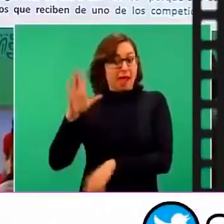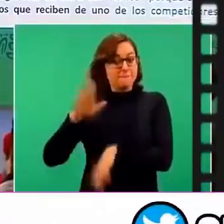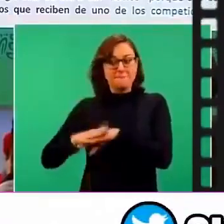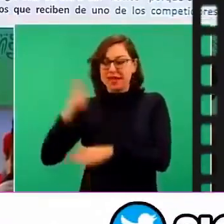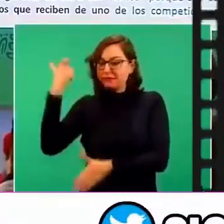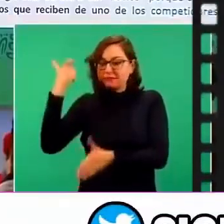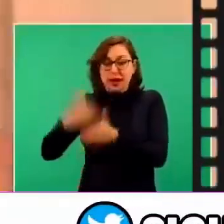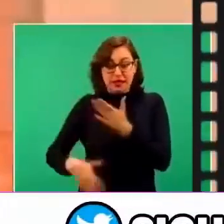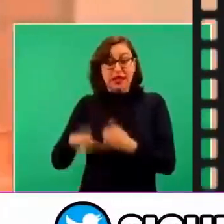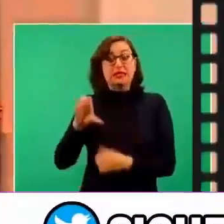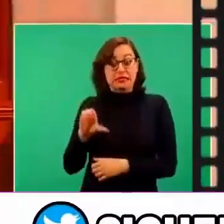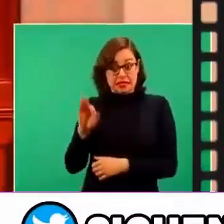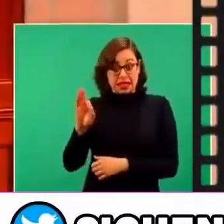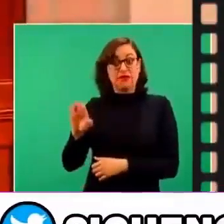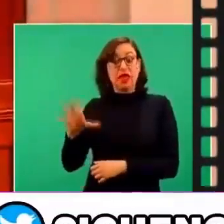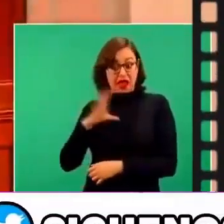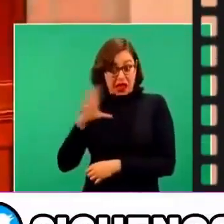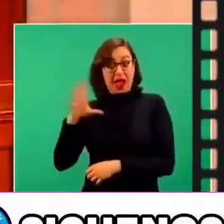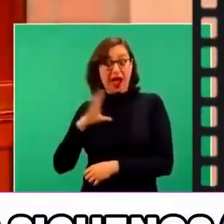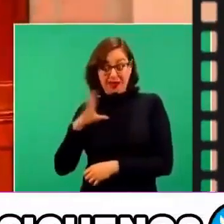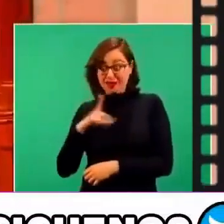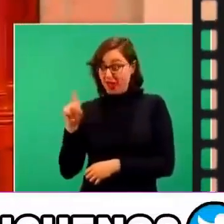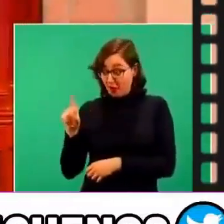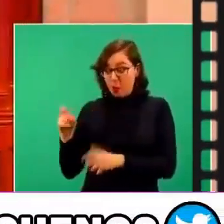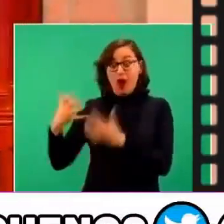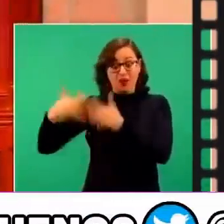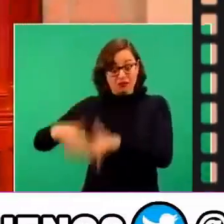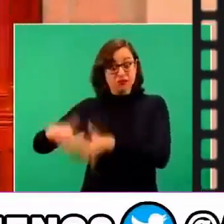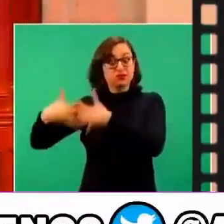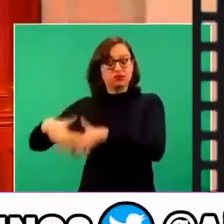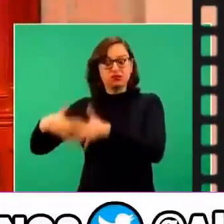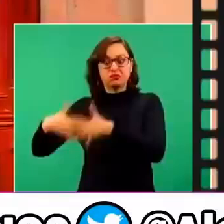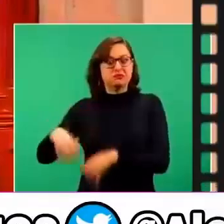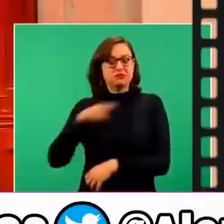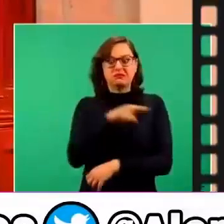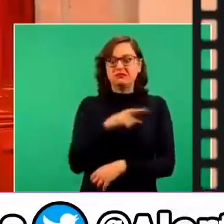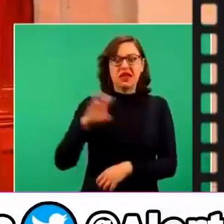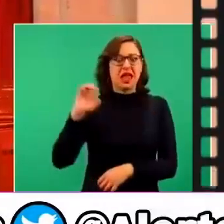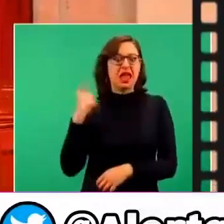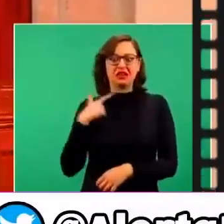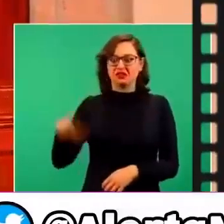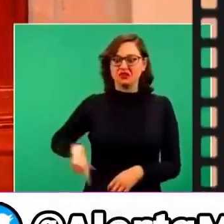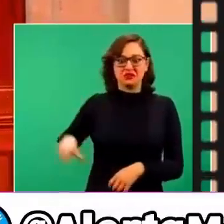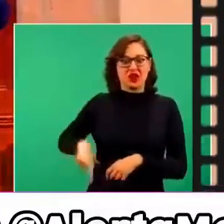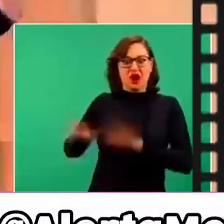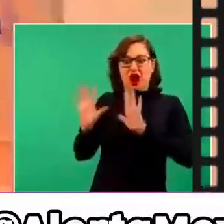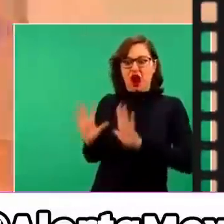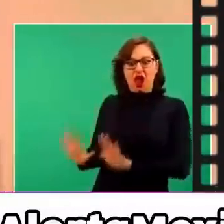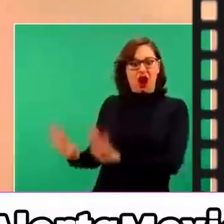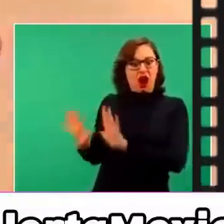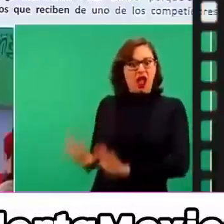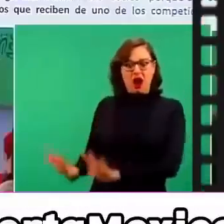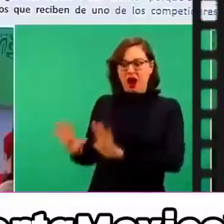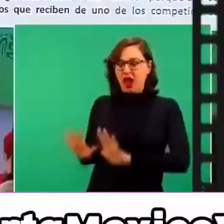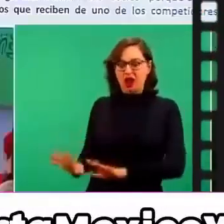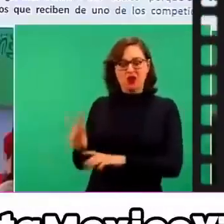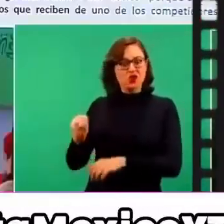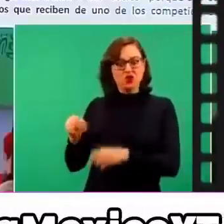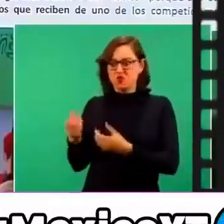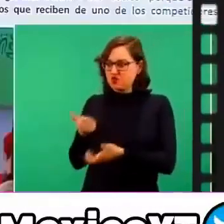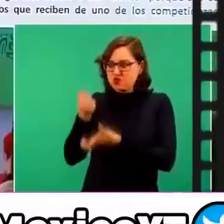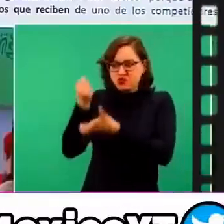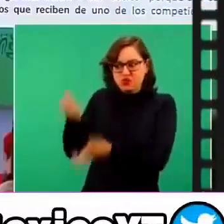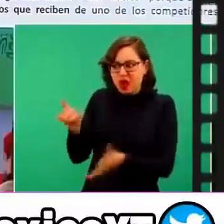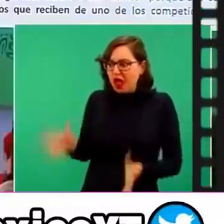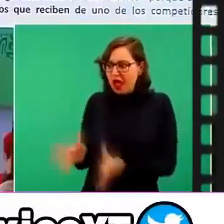Querían los gobiernos neoliberales que la destruyéramos, que la dejáramos ahí, ¿no? 60 años, 50 años sin